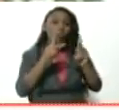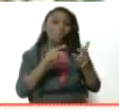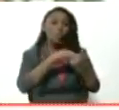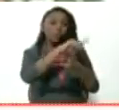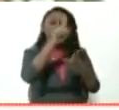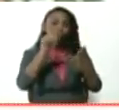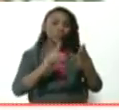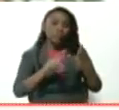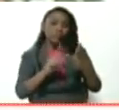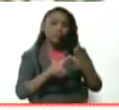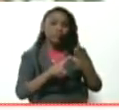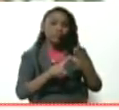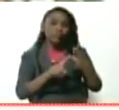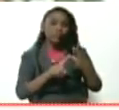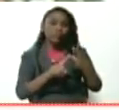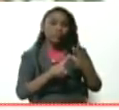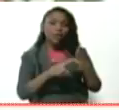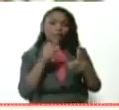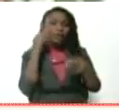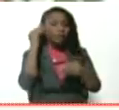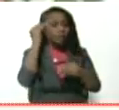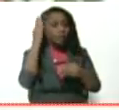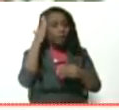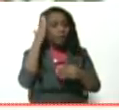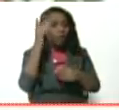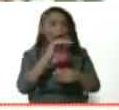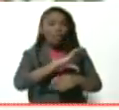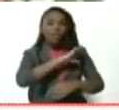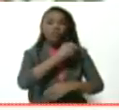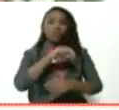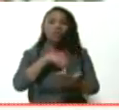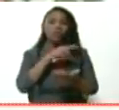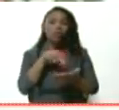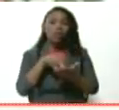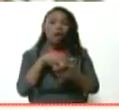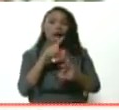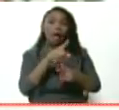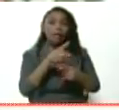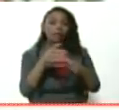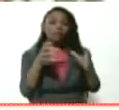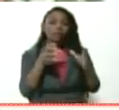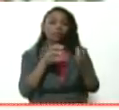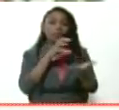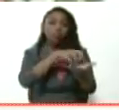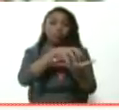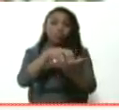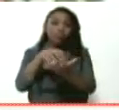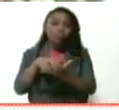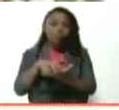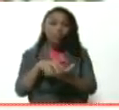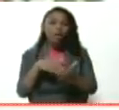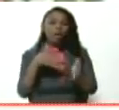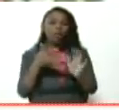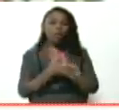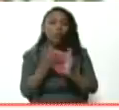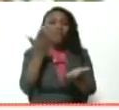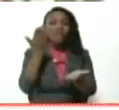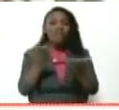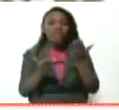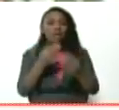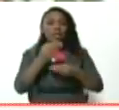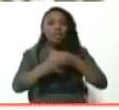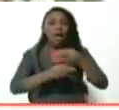por último, y tomando en consideración que la dirección nacional está sesionando en las regiones, un balance de lo que se ha